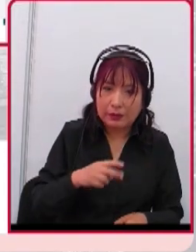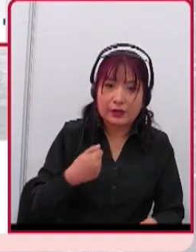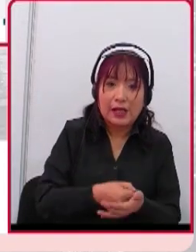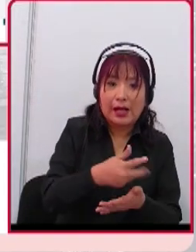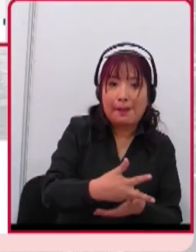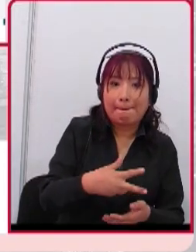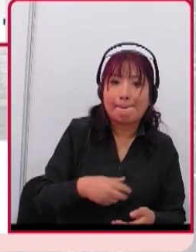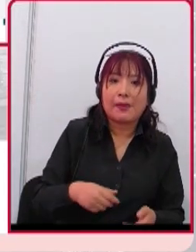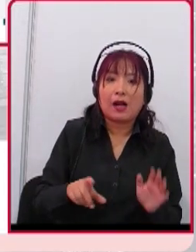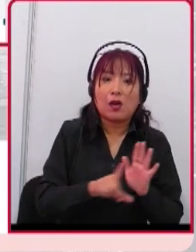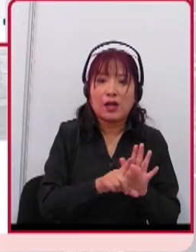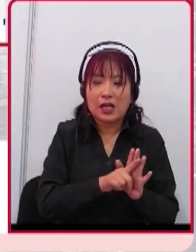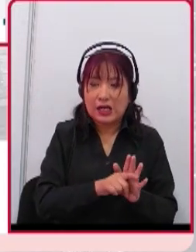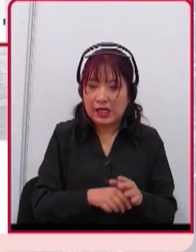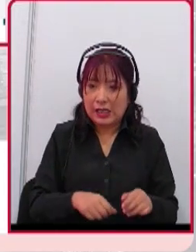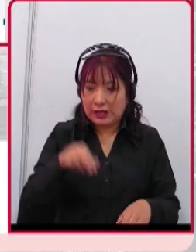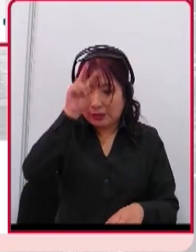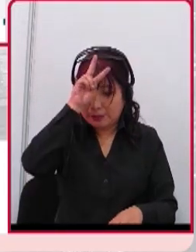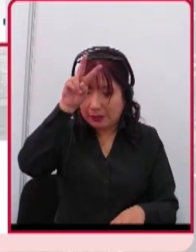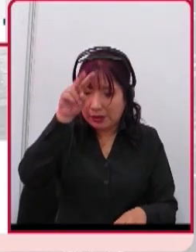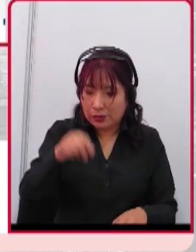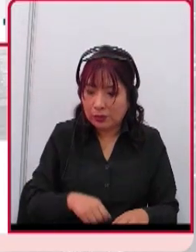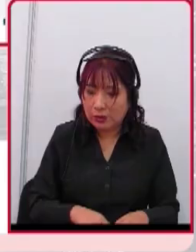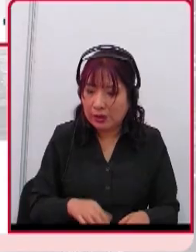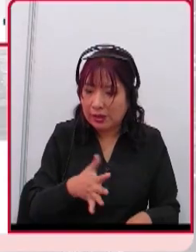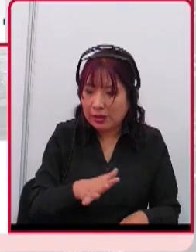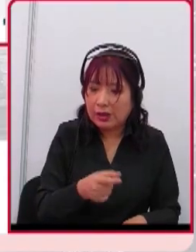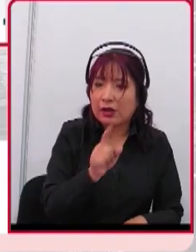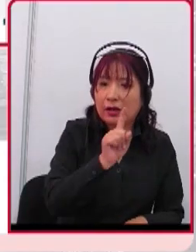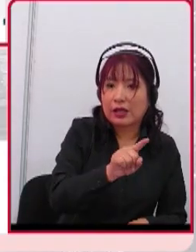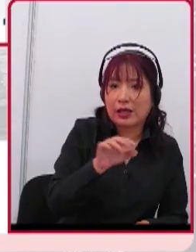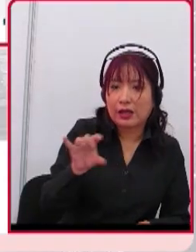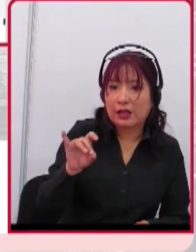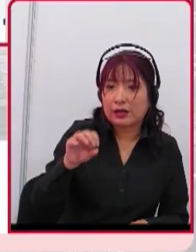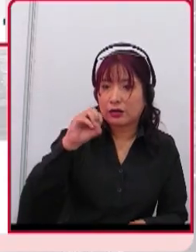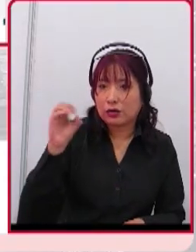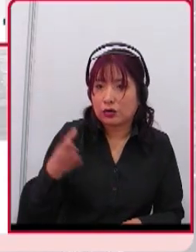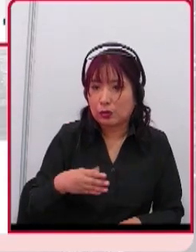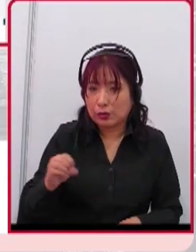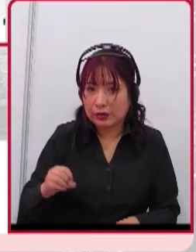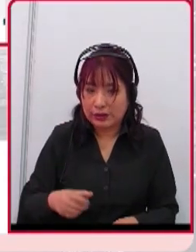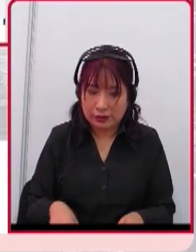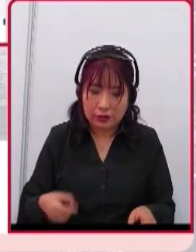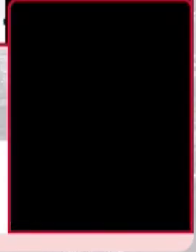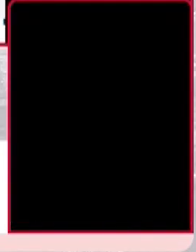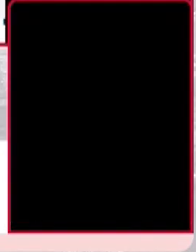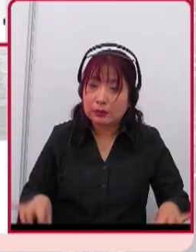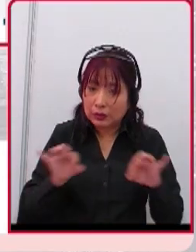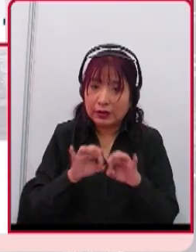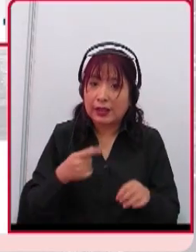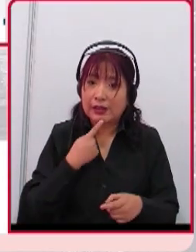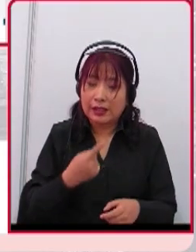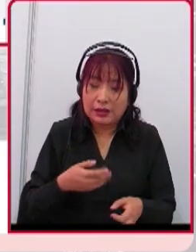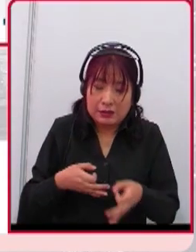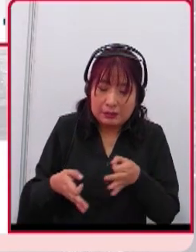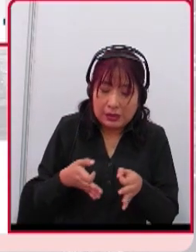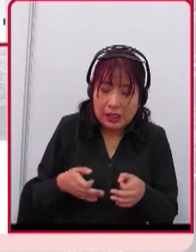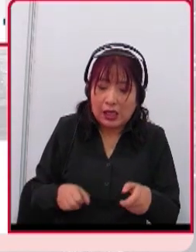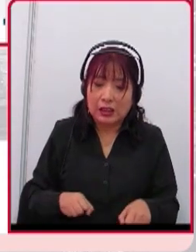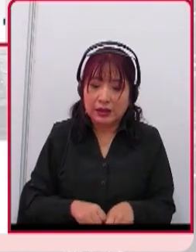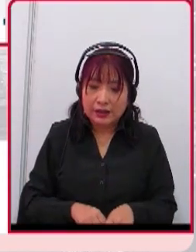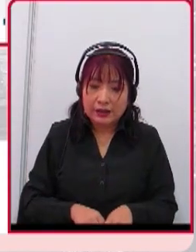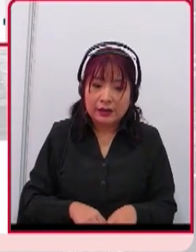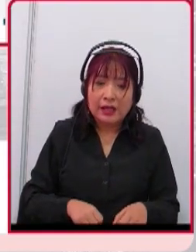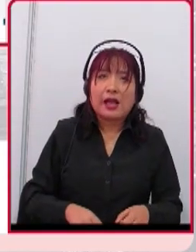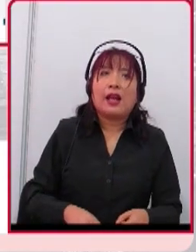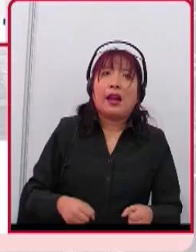local. Ahora, también es importante mencionar que estamos en un boom de precios internacionales y eso va